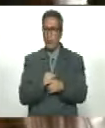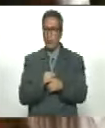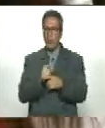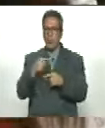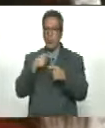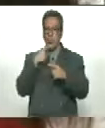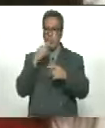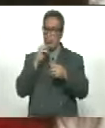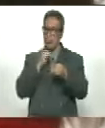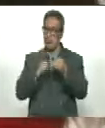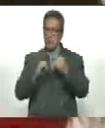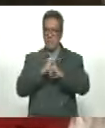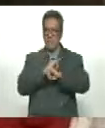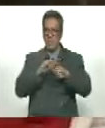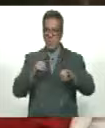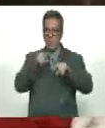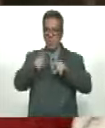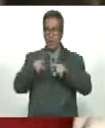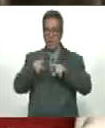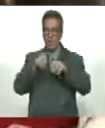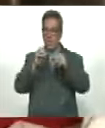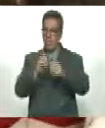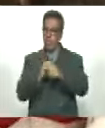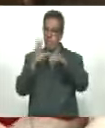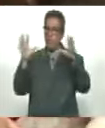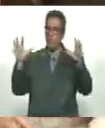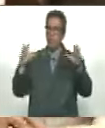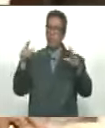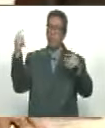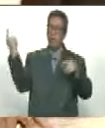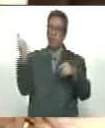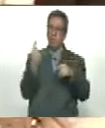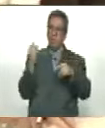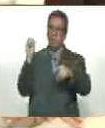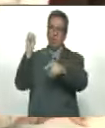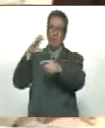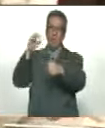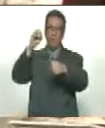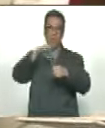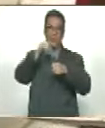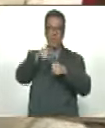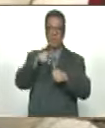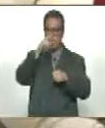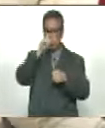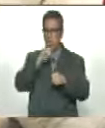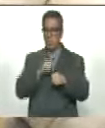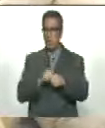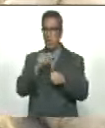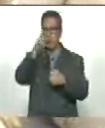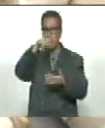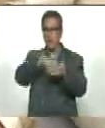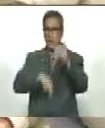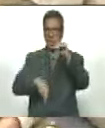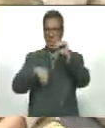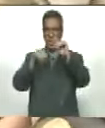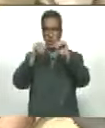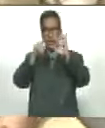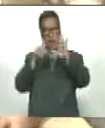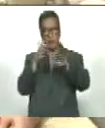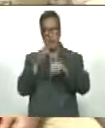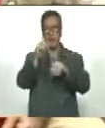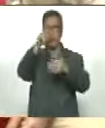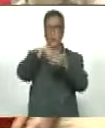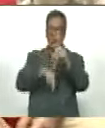vamos a desactivar esas bombas atómicas que lanzaron durante los años